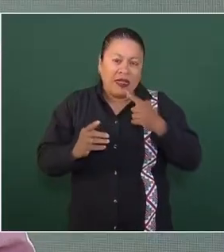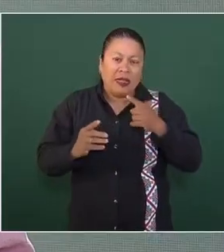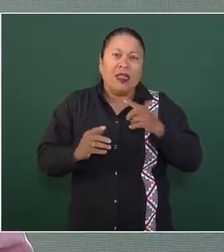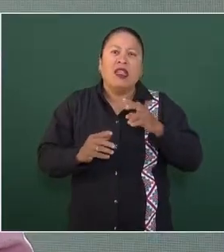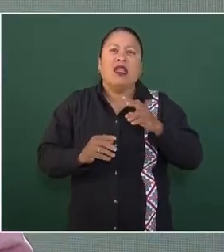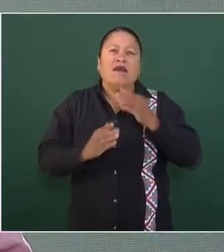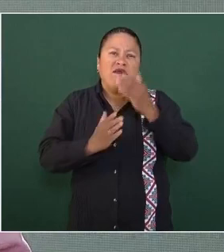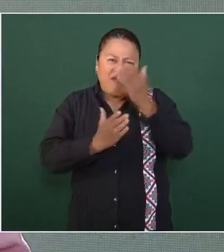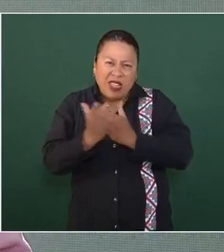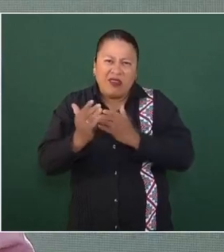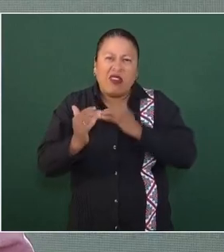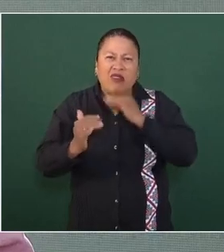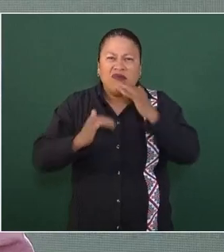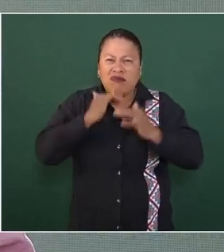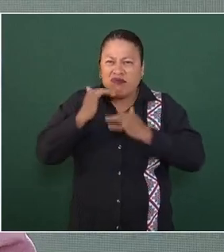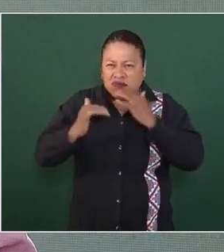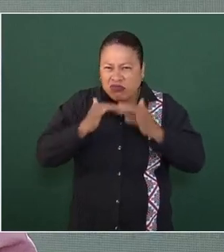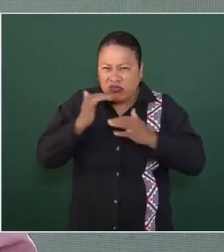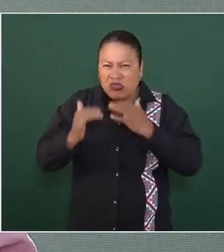contaminación